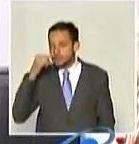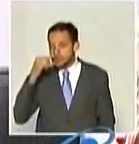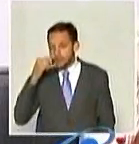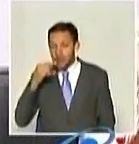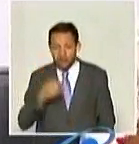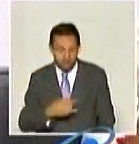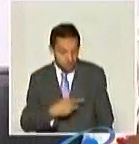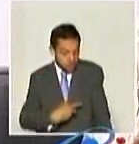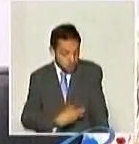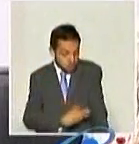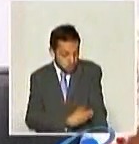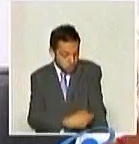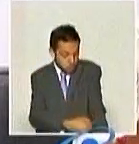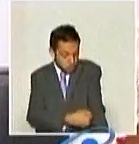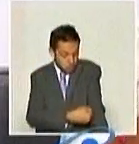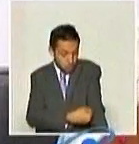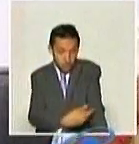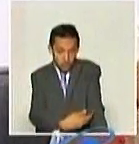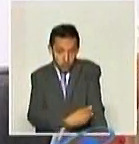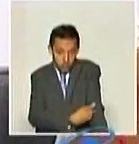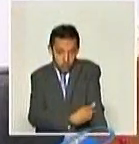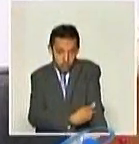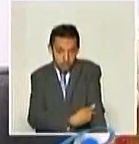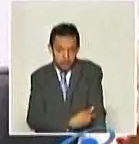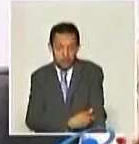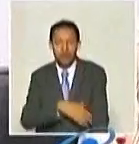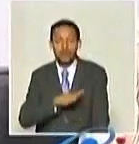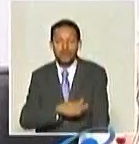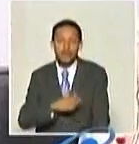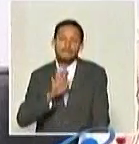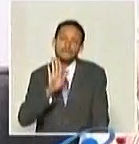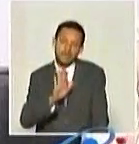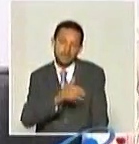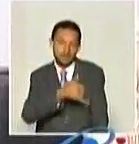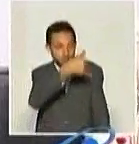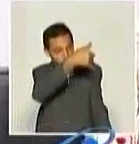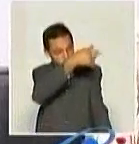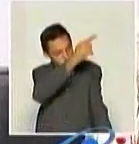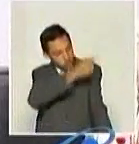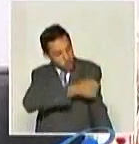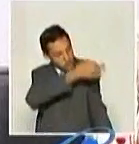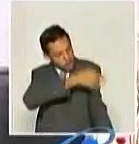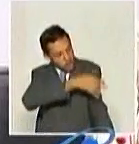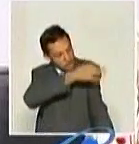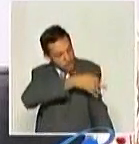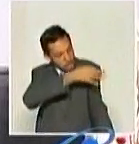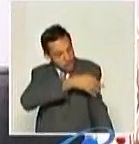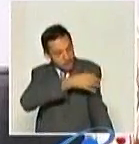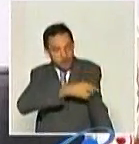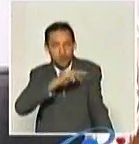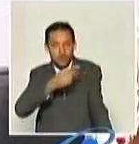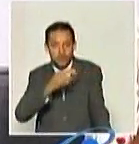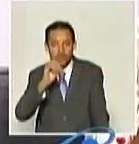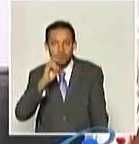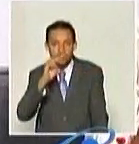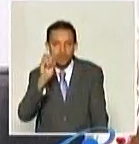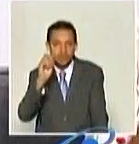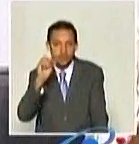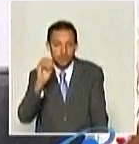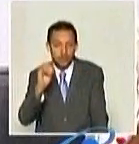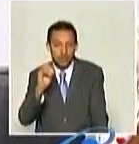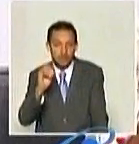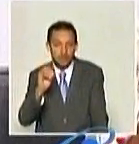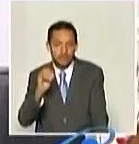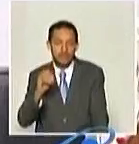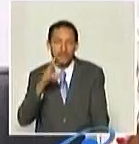que estamos poniendo un suero donde el ozono se diluye. Más o menos ustedes ven como cuando se pone